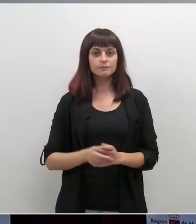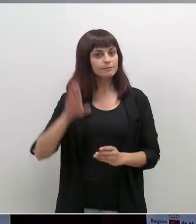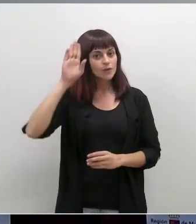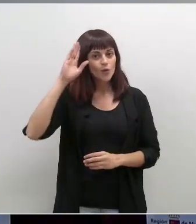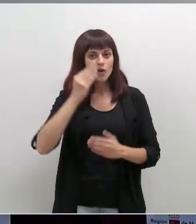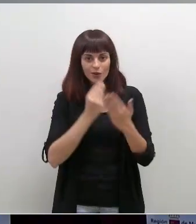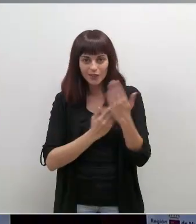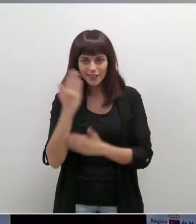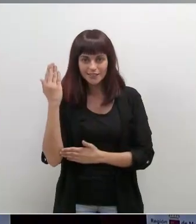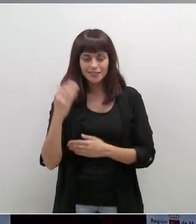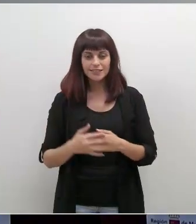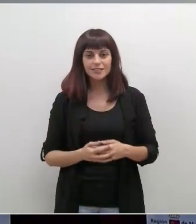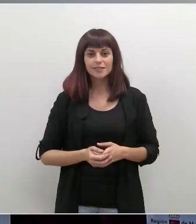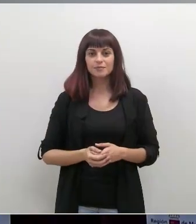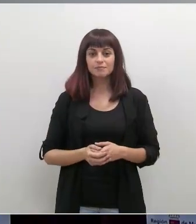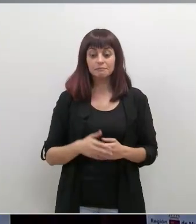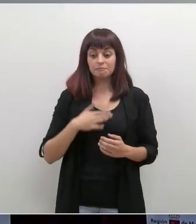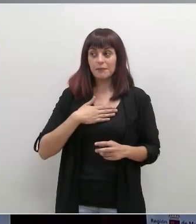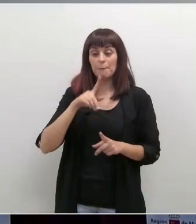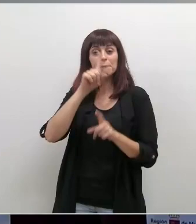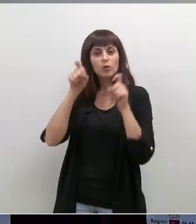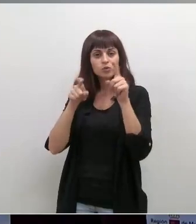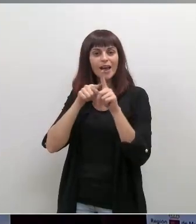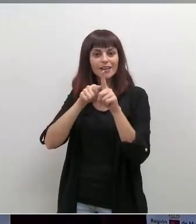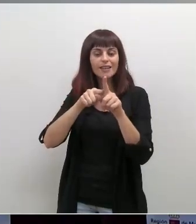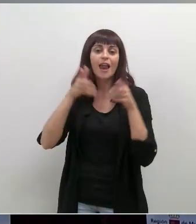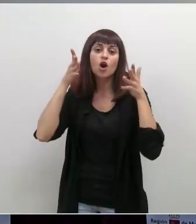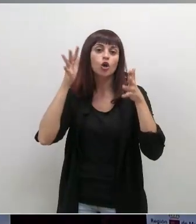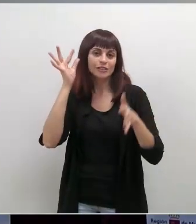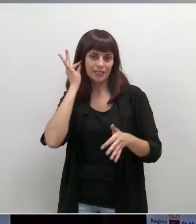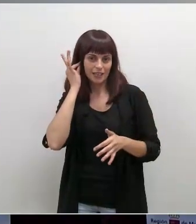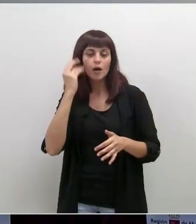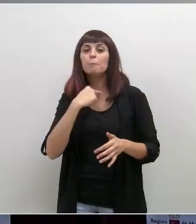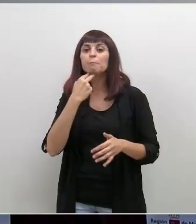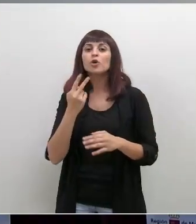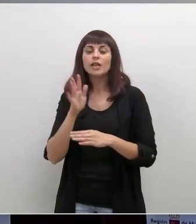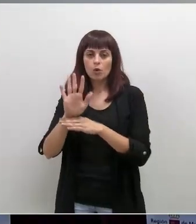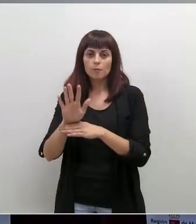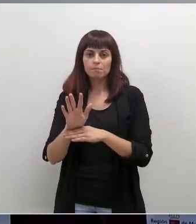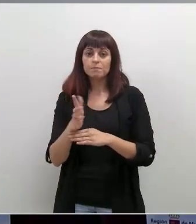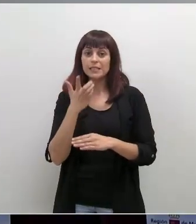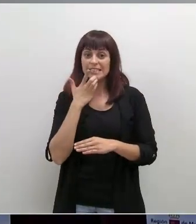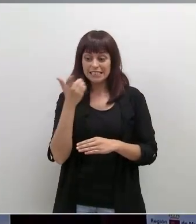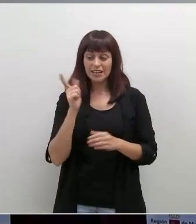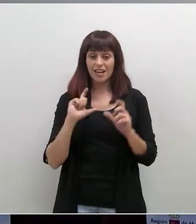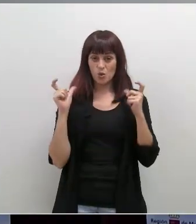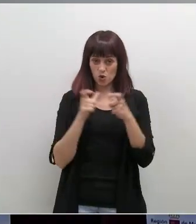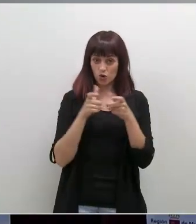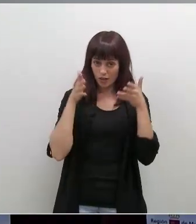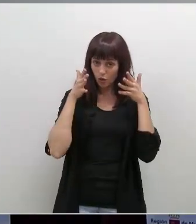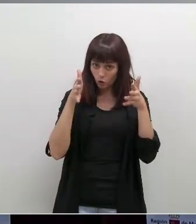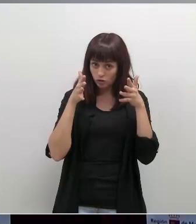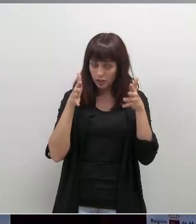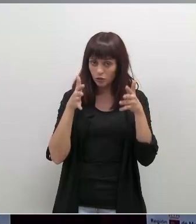Hola, buenos días. Bueno, mi pregunta es para la consejera portavoz. Si ha podido tratar en la reunión del Consejo sobre